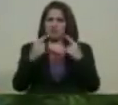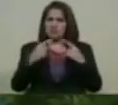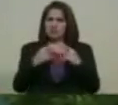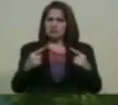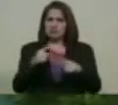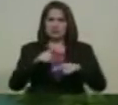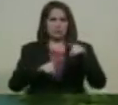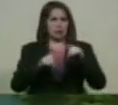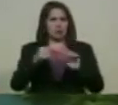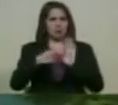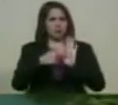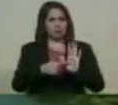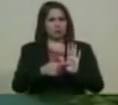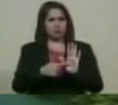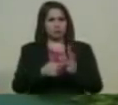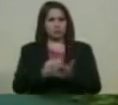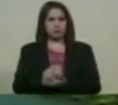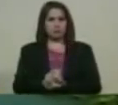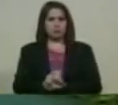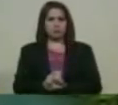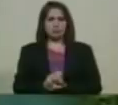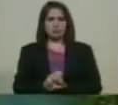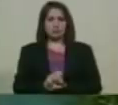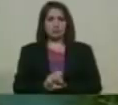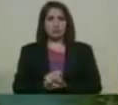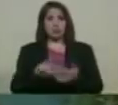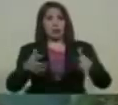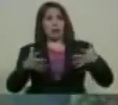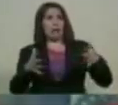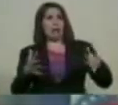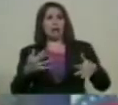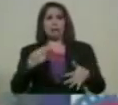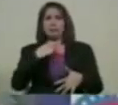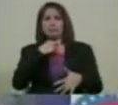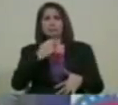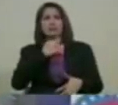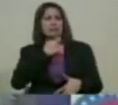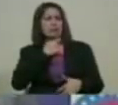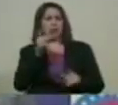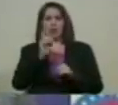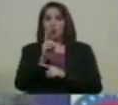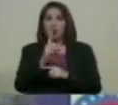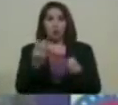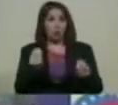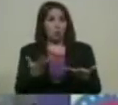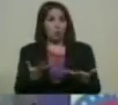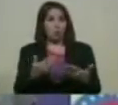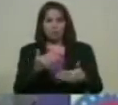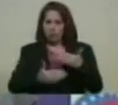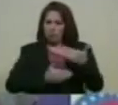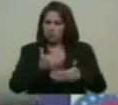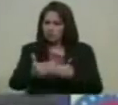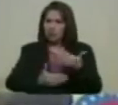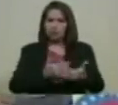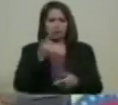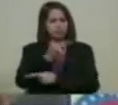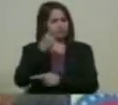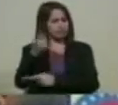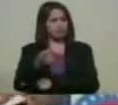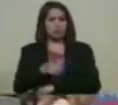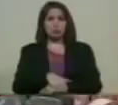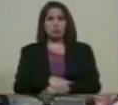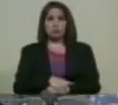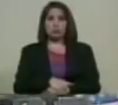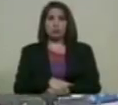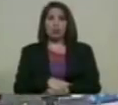aplicación. Aquí no nos tiembla el pulso, se los digo, para avanzar en lo que hay que hacer. Vamos a hacerlo. Os agradezco mucho. Yo